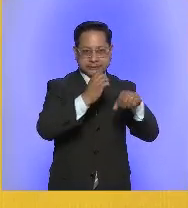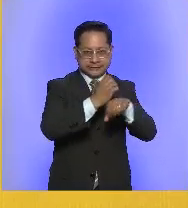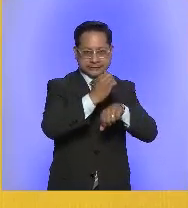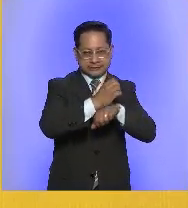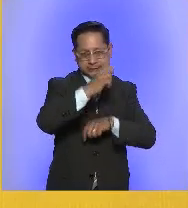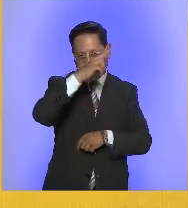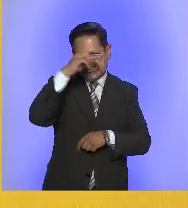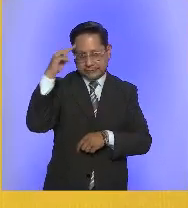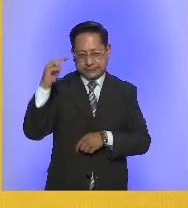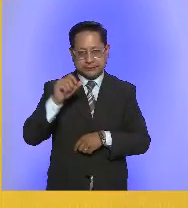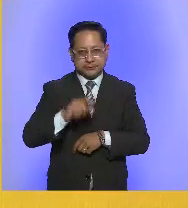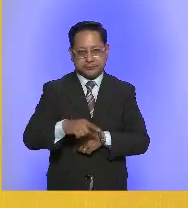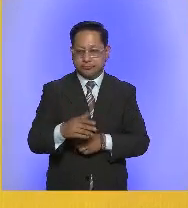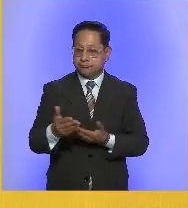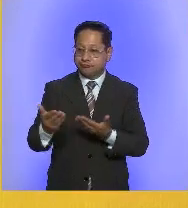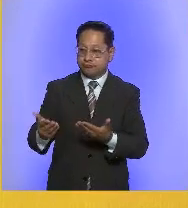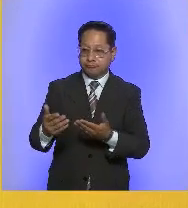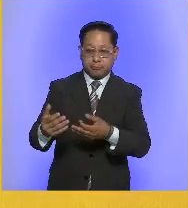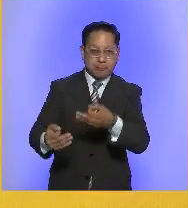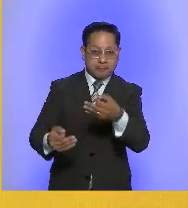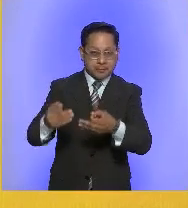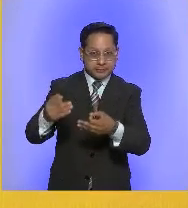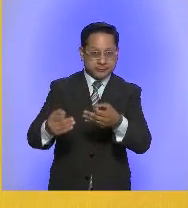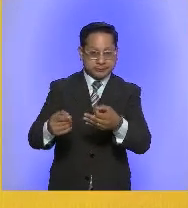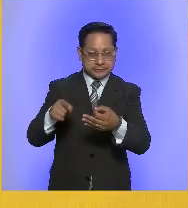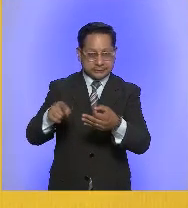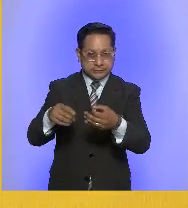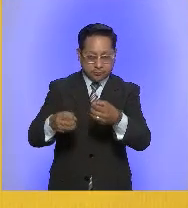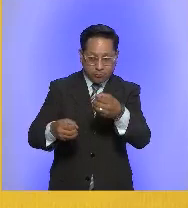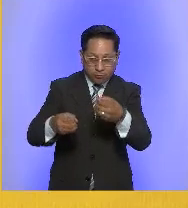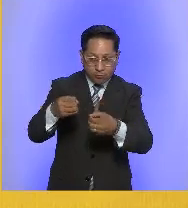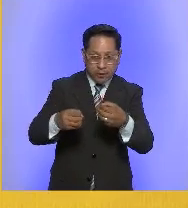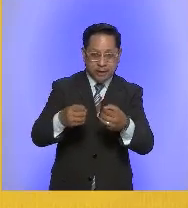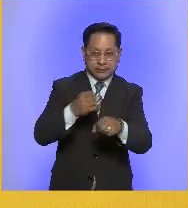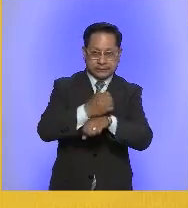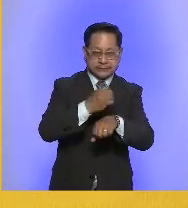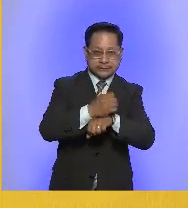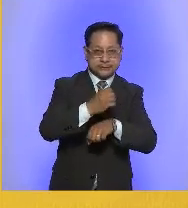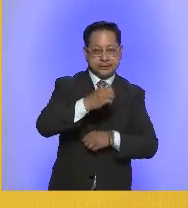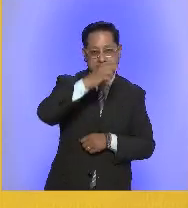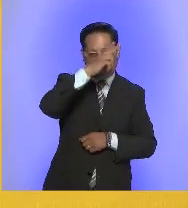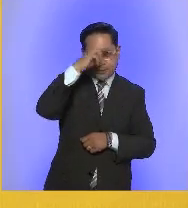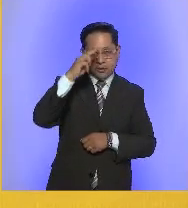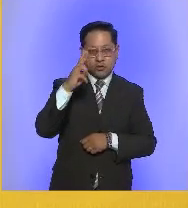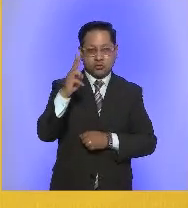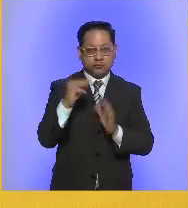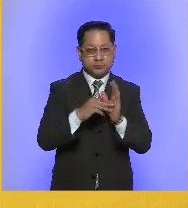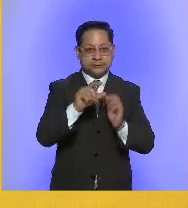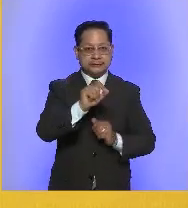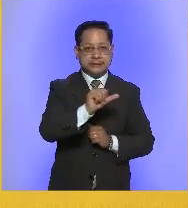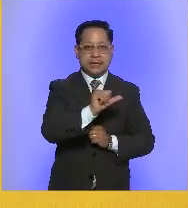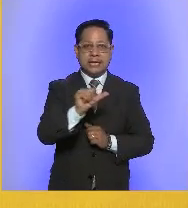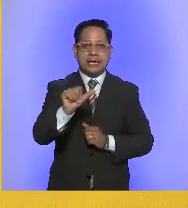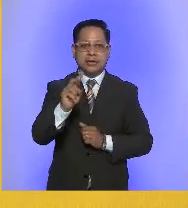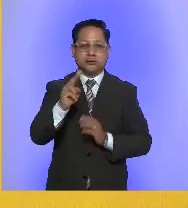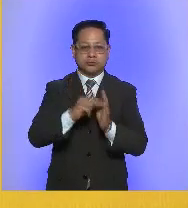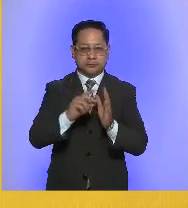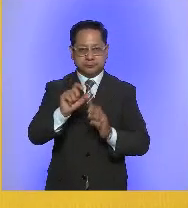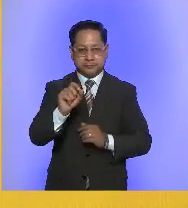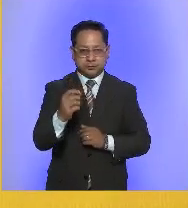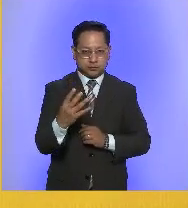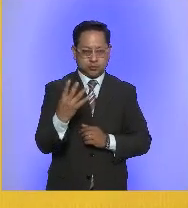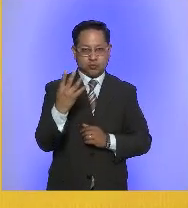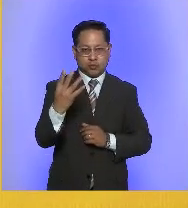Tribunal Electoral del Estado de Nayarit del 2017 al 2024, presidenta del Tribunal Estatal Electoral de